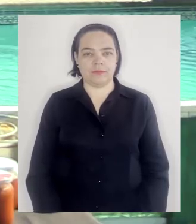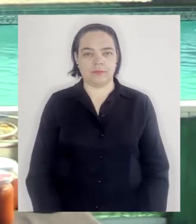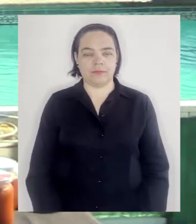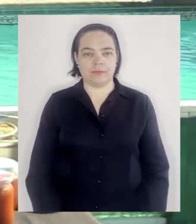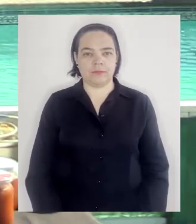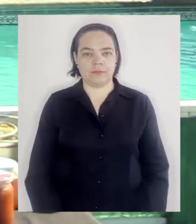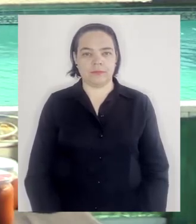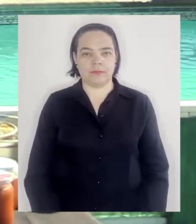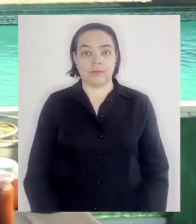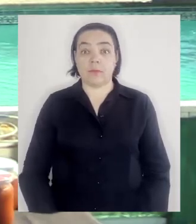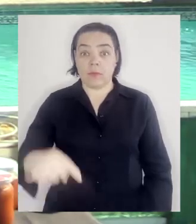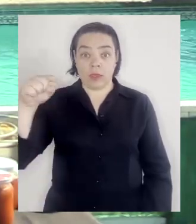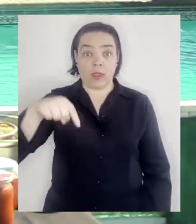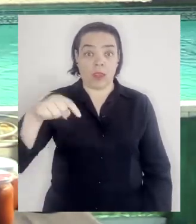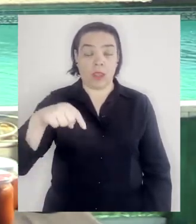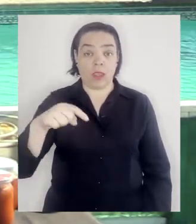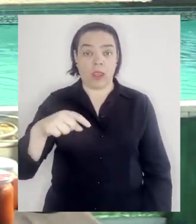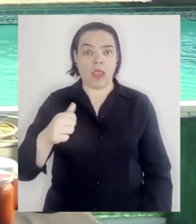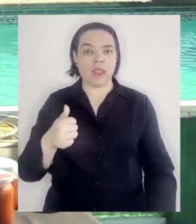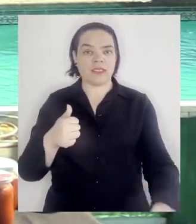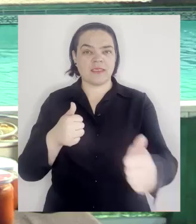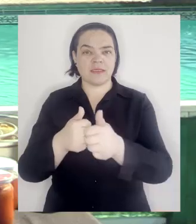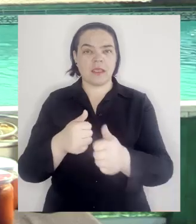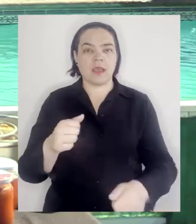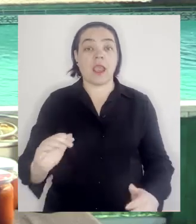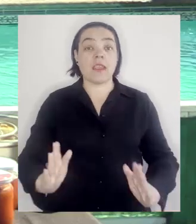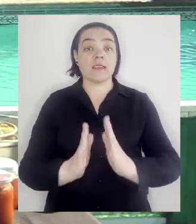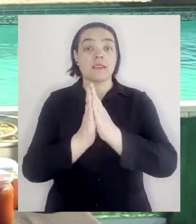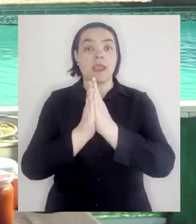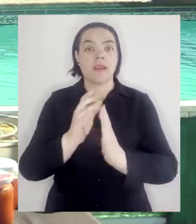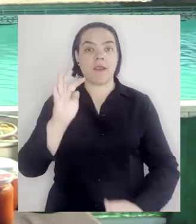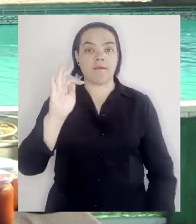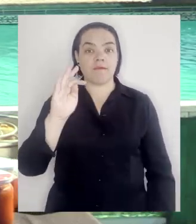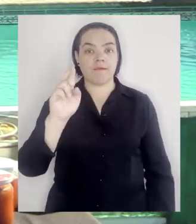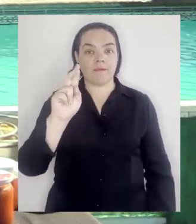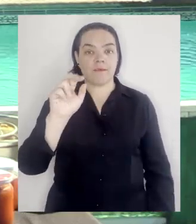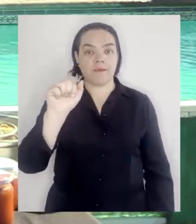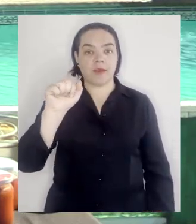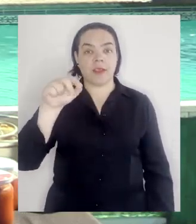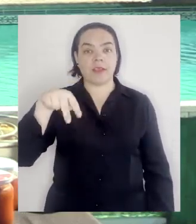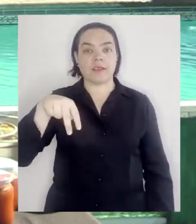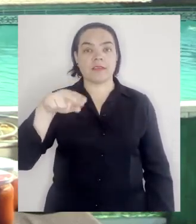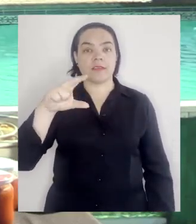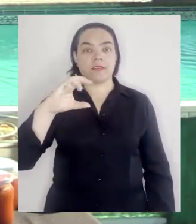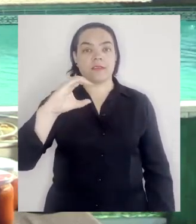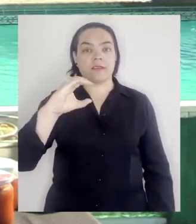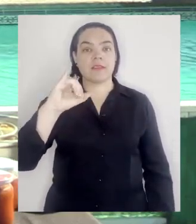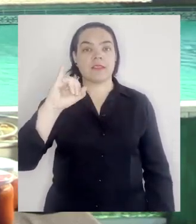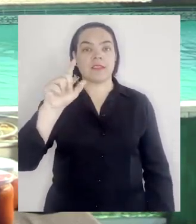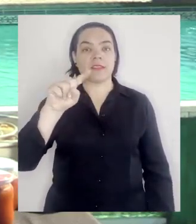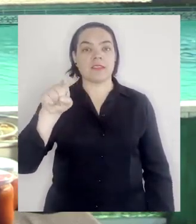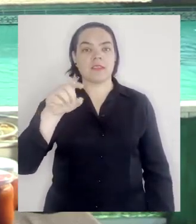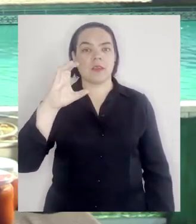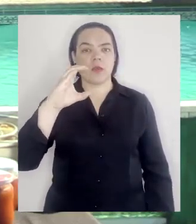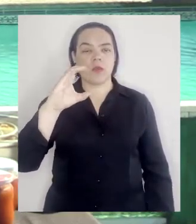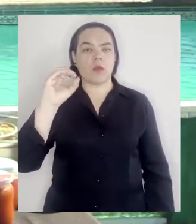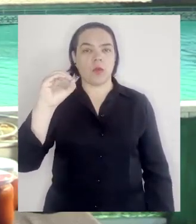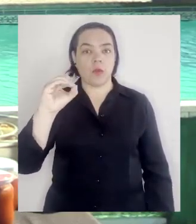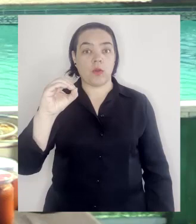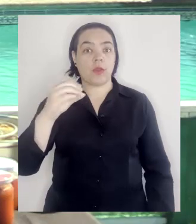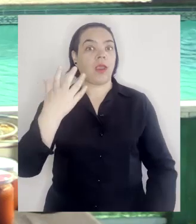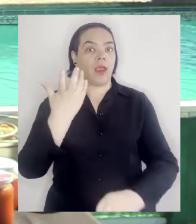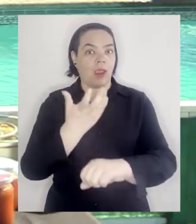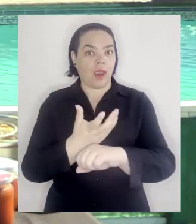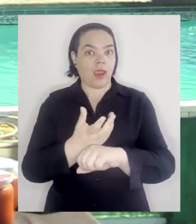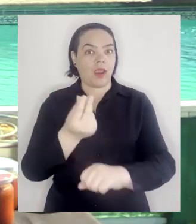todo el tiempo mora acá. Mora silvestre. Mucha gente se pare con la auto a recoltar mora acá. Muy rica esa mora. Muy, muy buena. Para